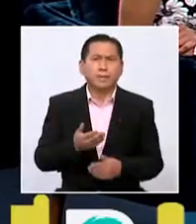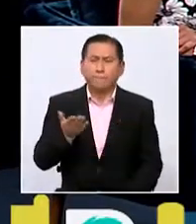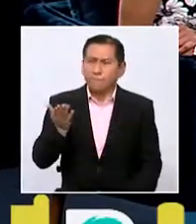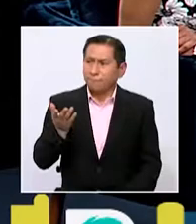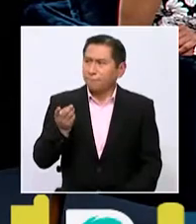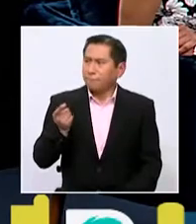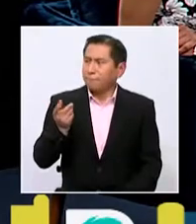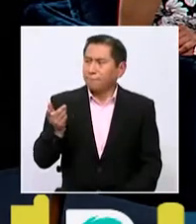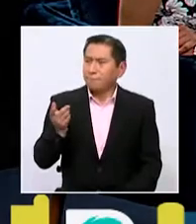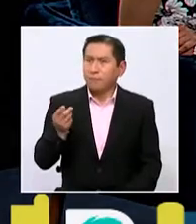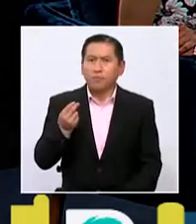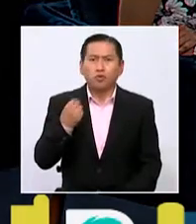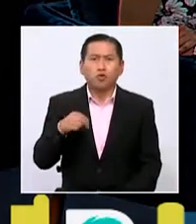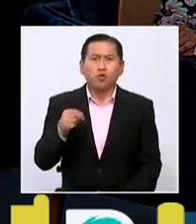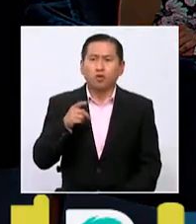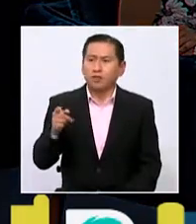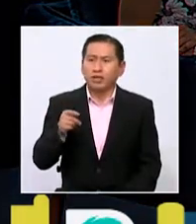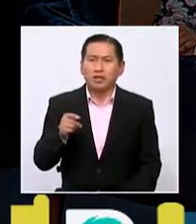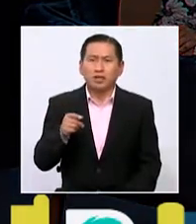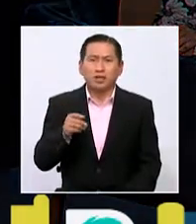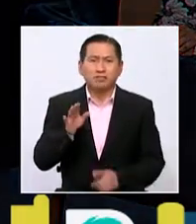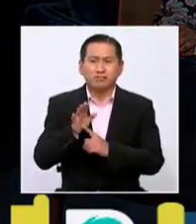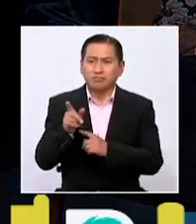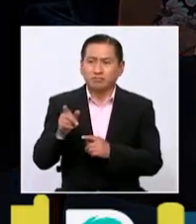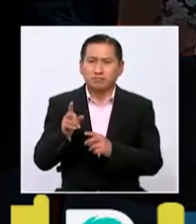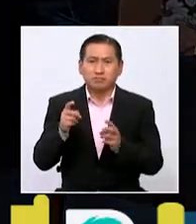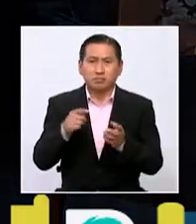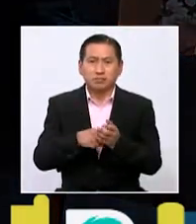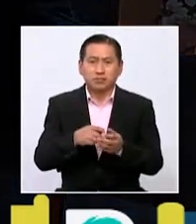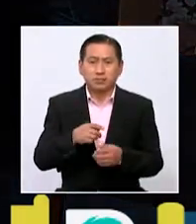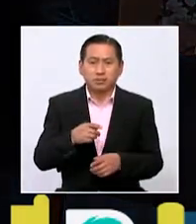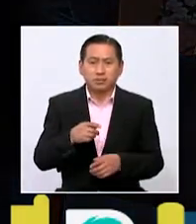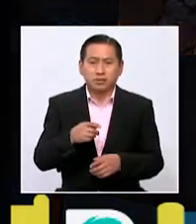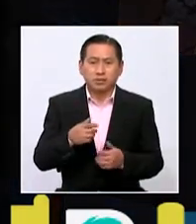esta novela serie, 100 días para enamorarnos,